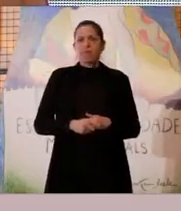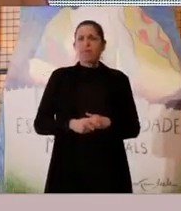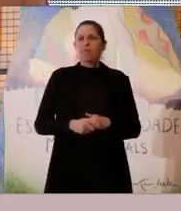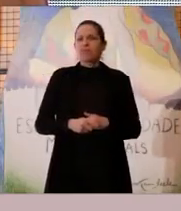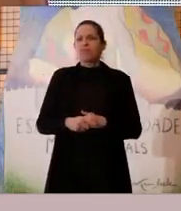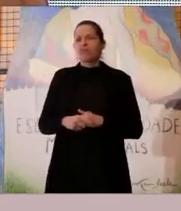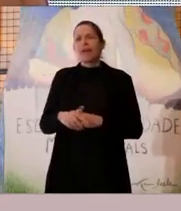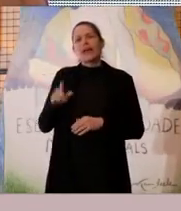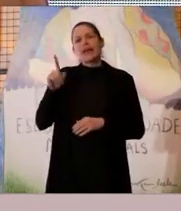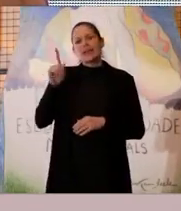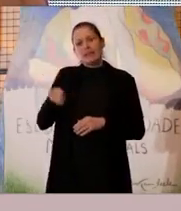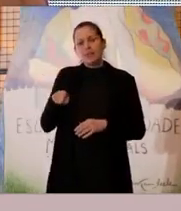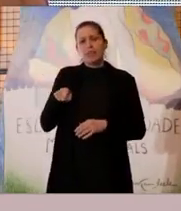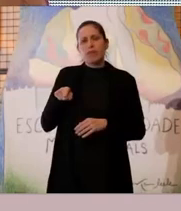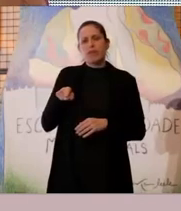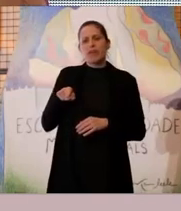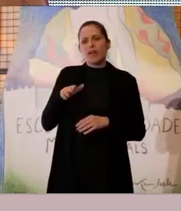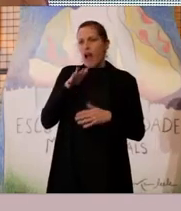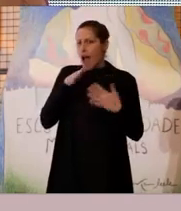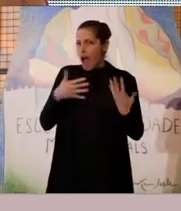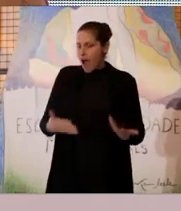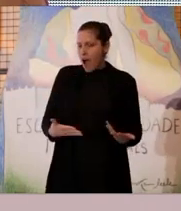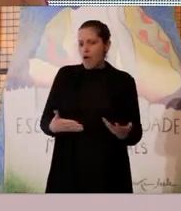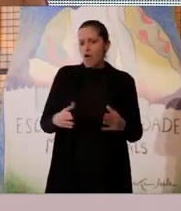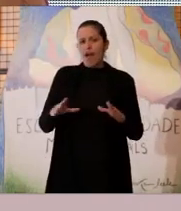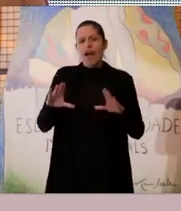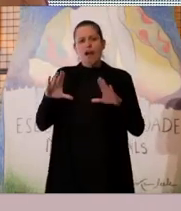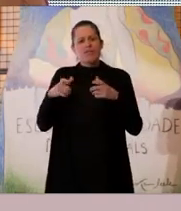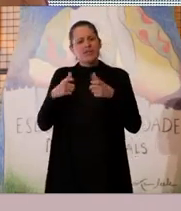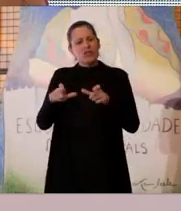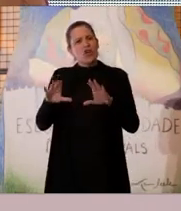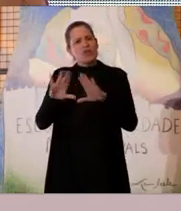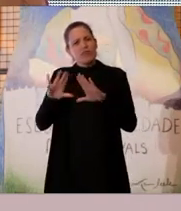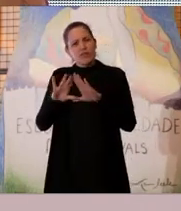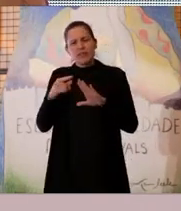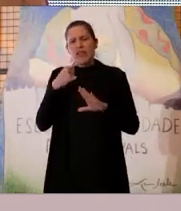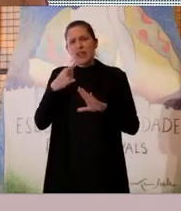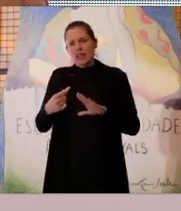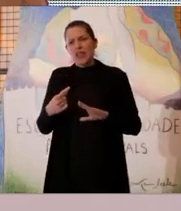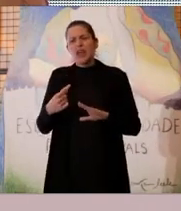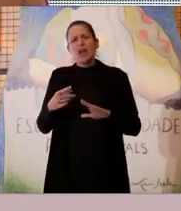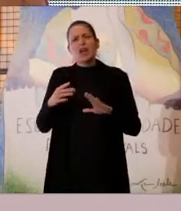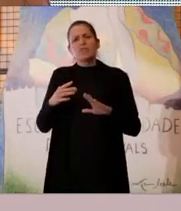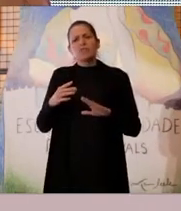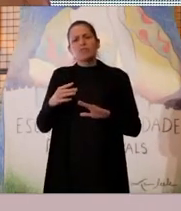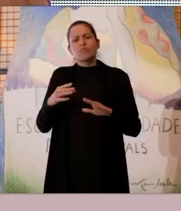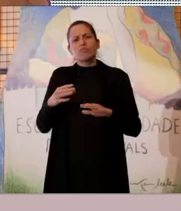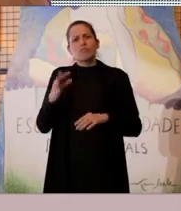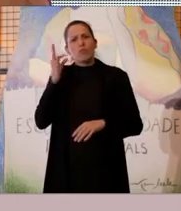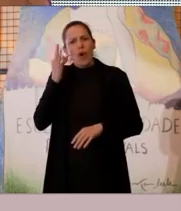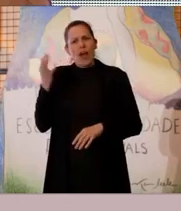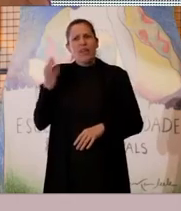con la formulación que se hace en algunos contextos feministas de decir que las mujeres Tenemos que tener el derecho a cuidar